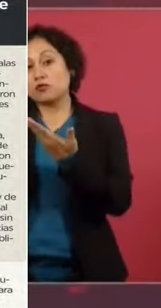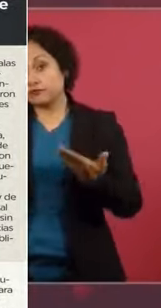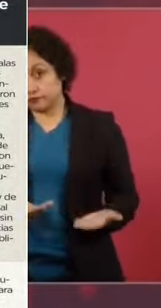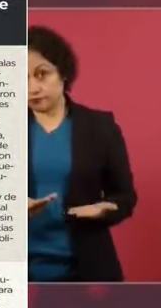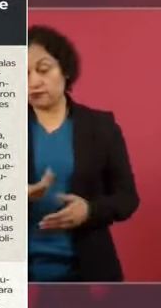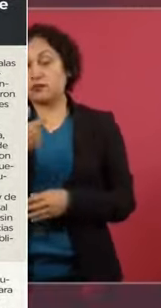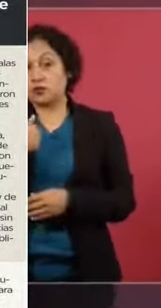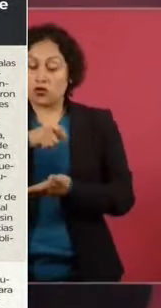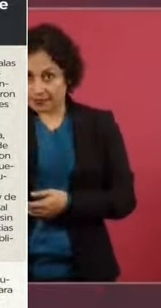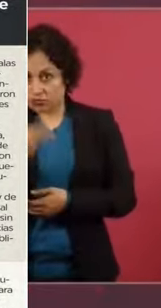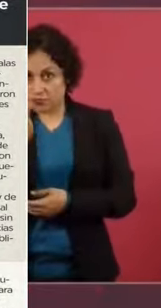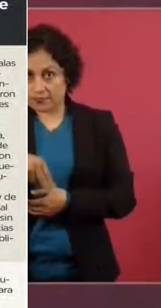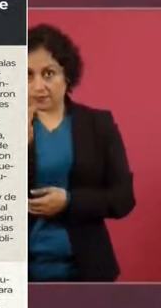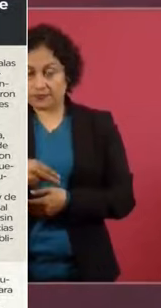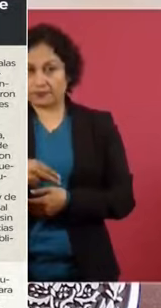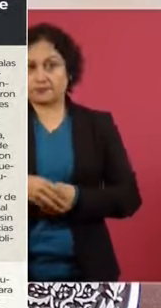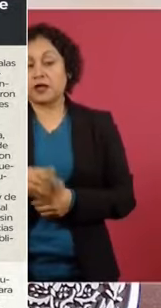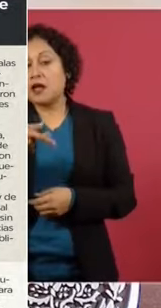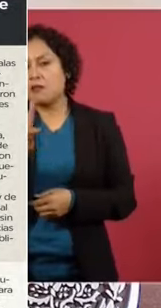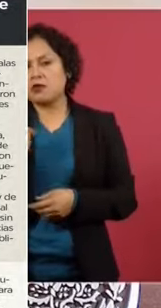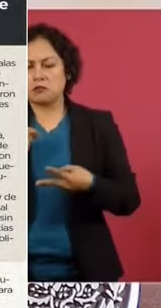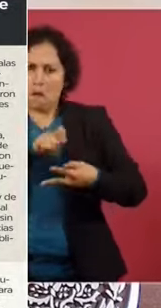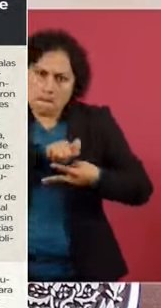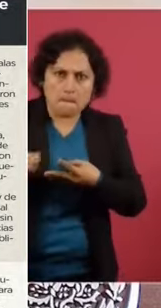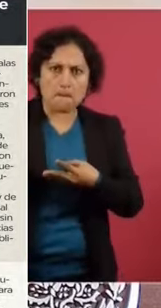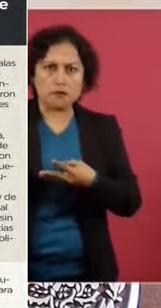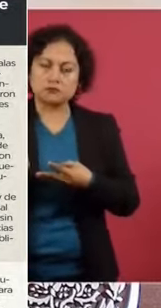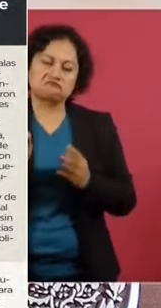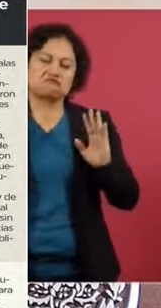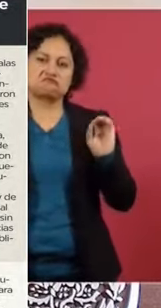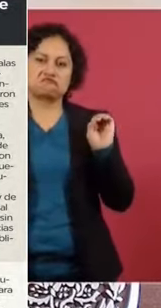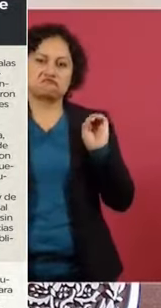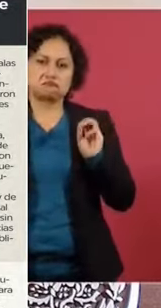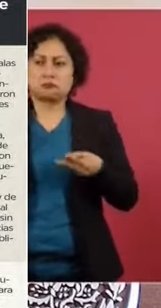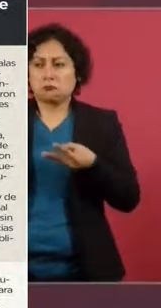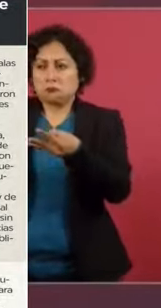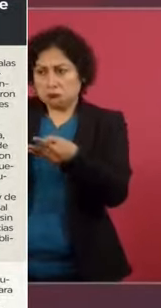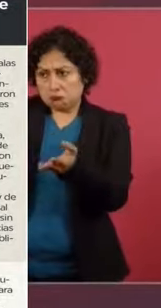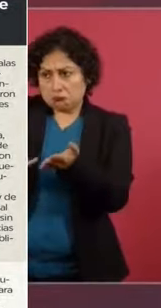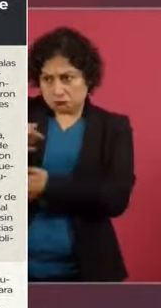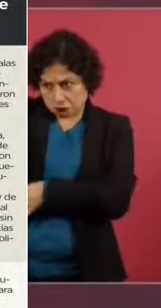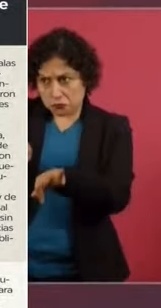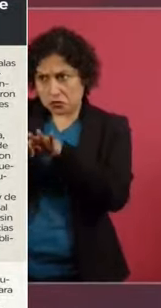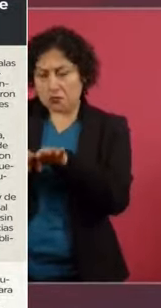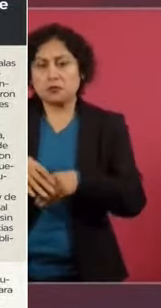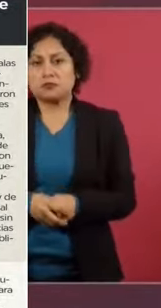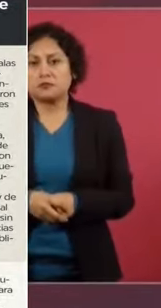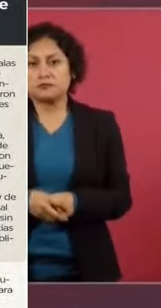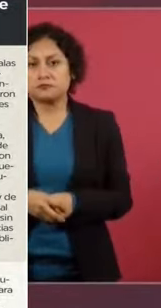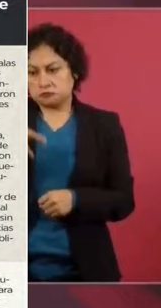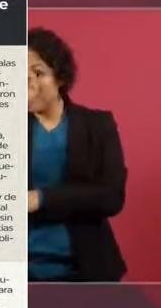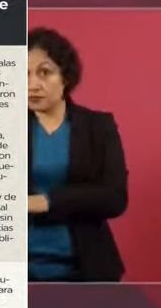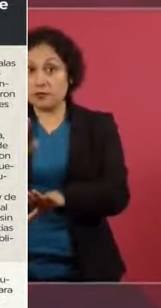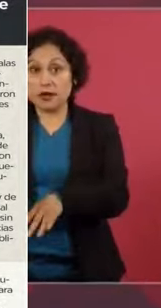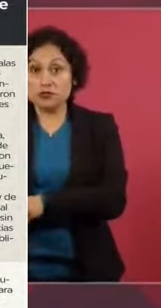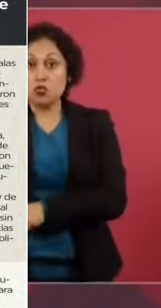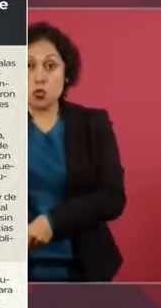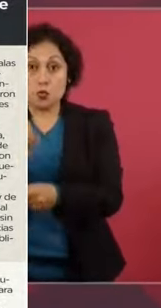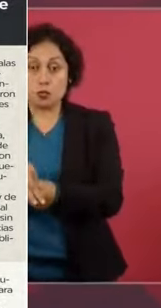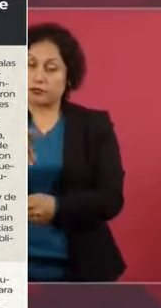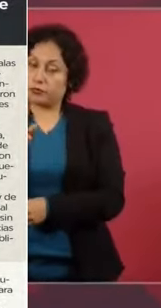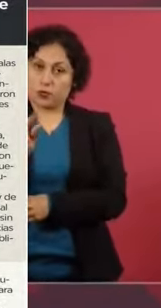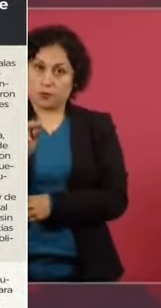a tres, sin decir este o esta compañera, sino decidan ustedes, ese es su trabajo, es su facultad, sale